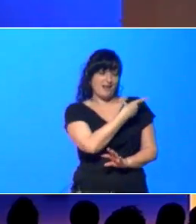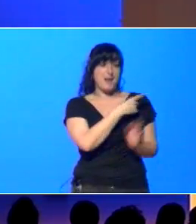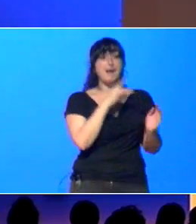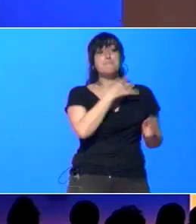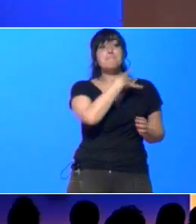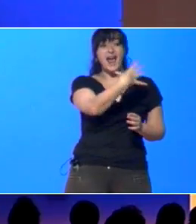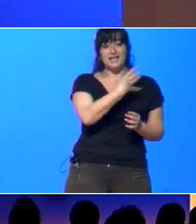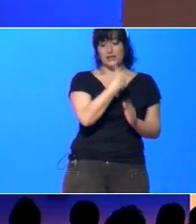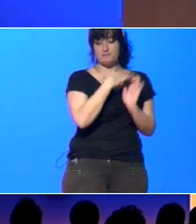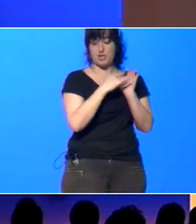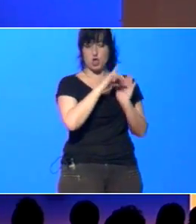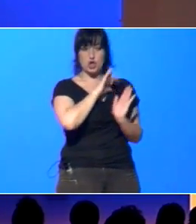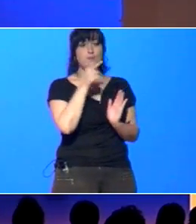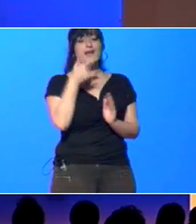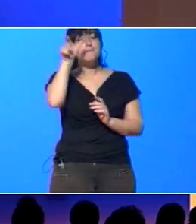niño.